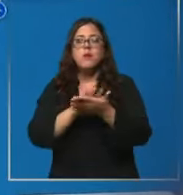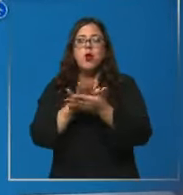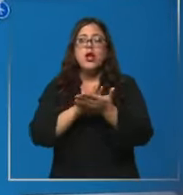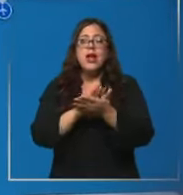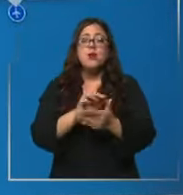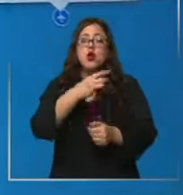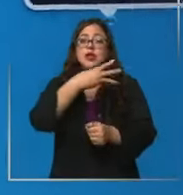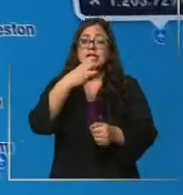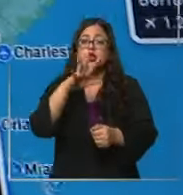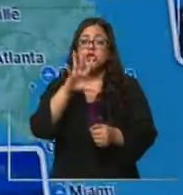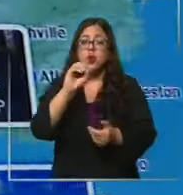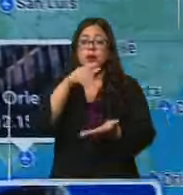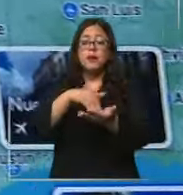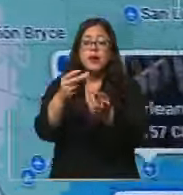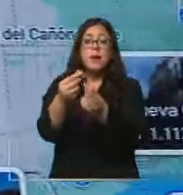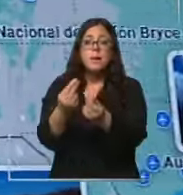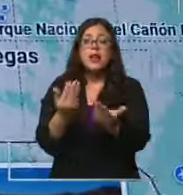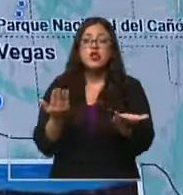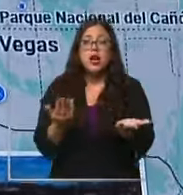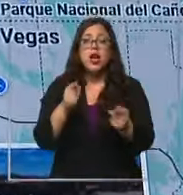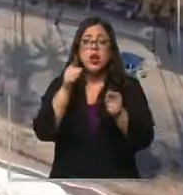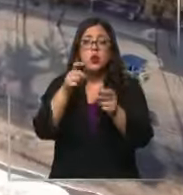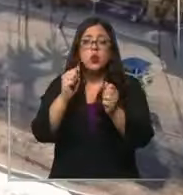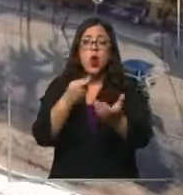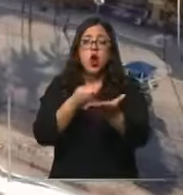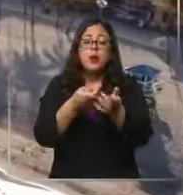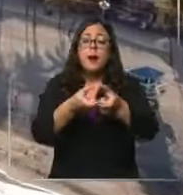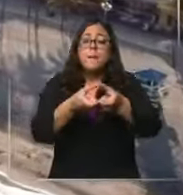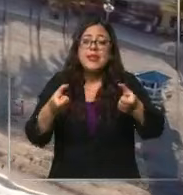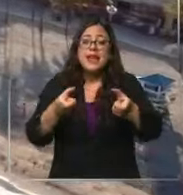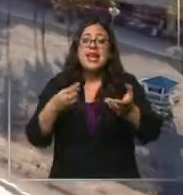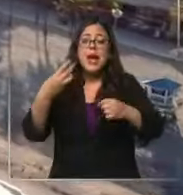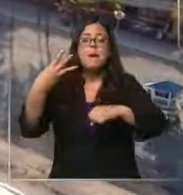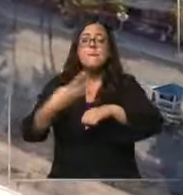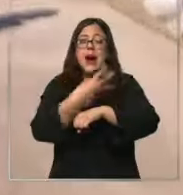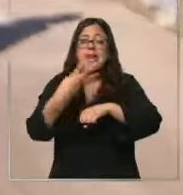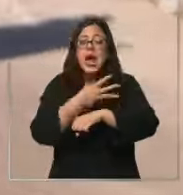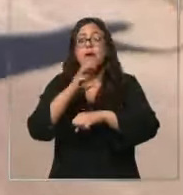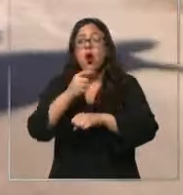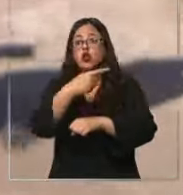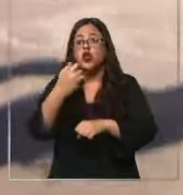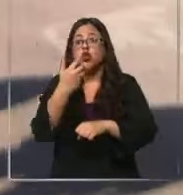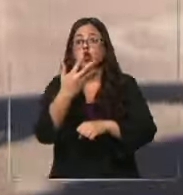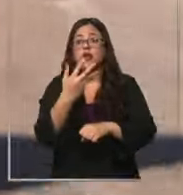por 350 mil pesos puede comprar pasajes para Miami o por